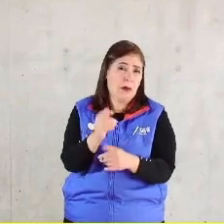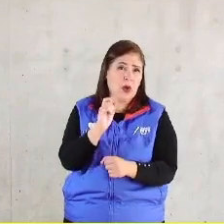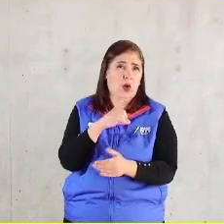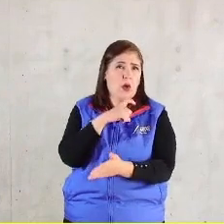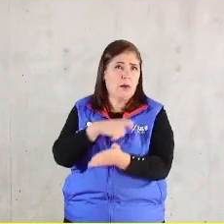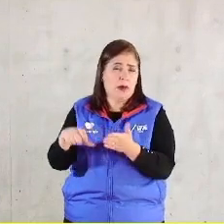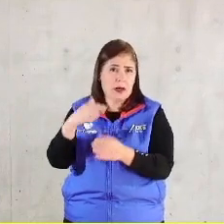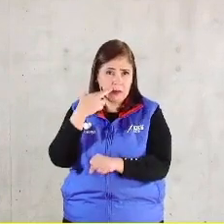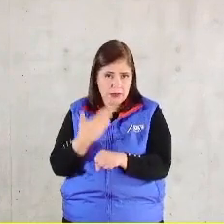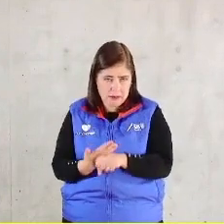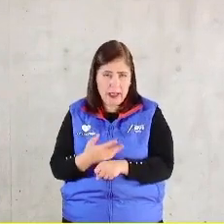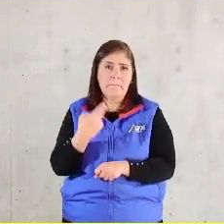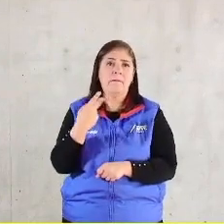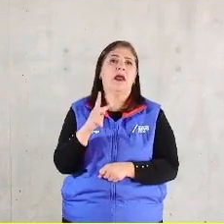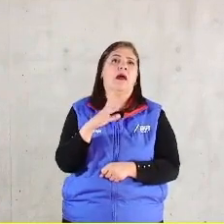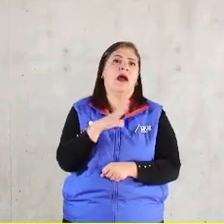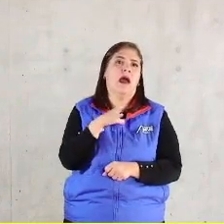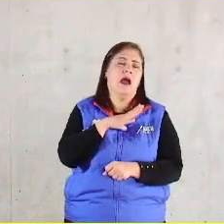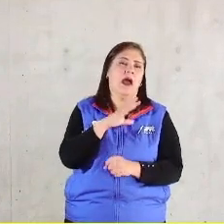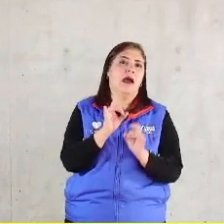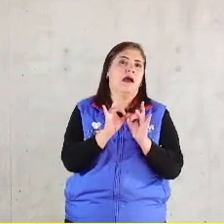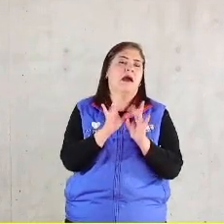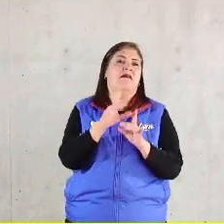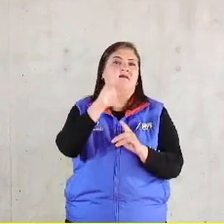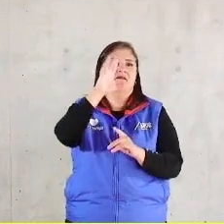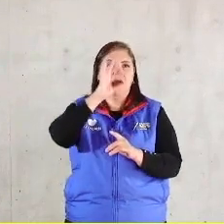por supuesto pone en jaque al ambiente.